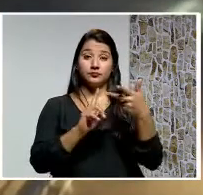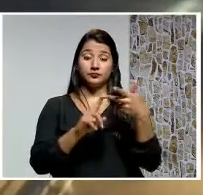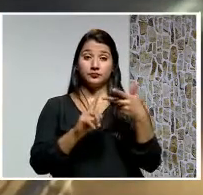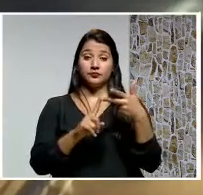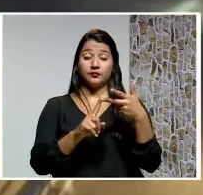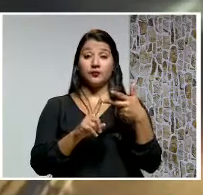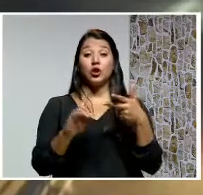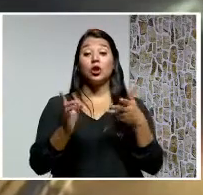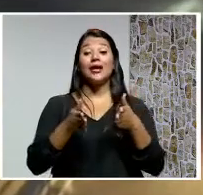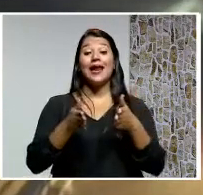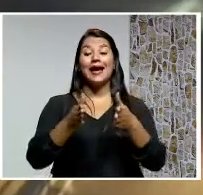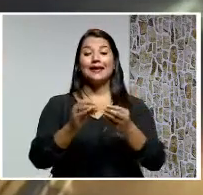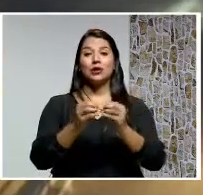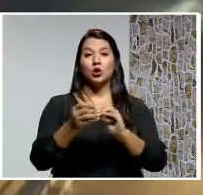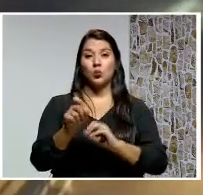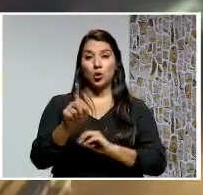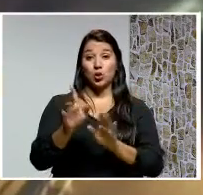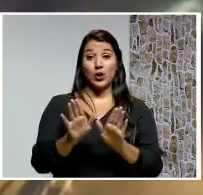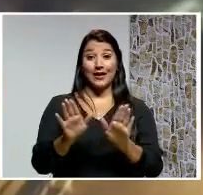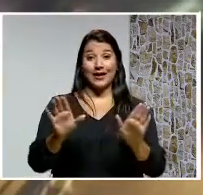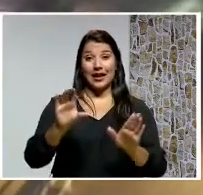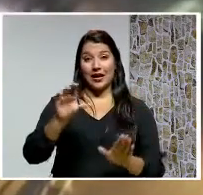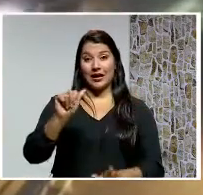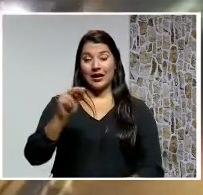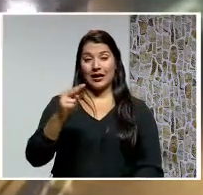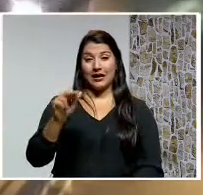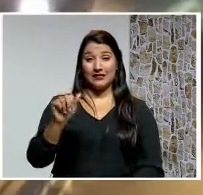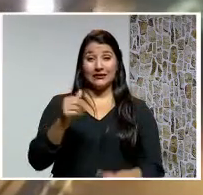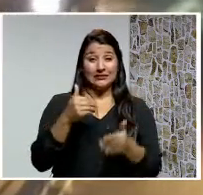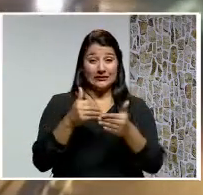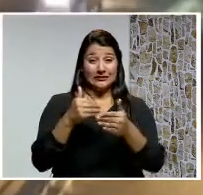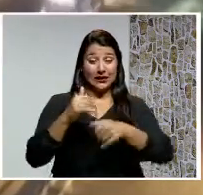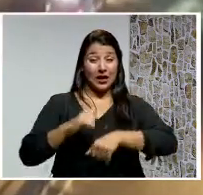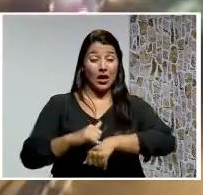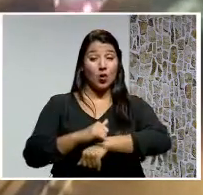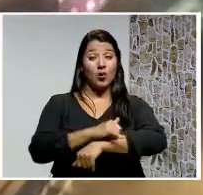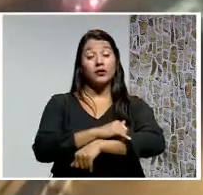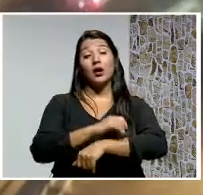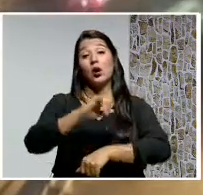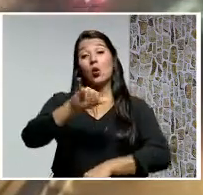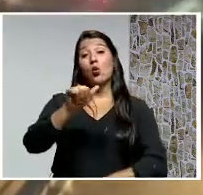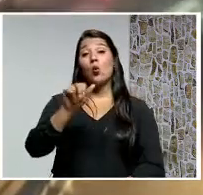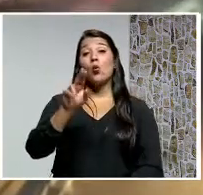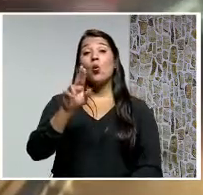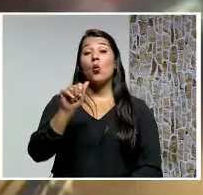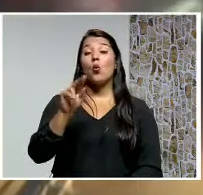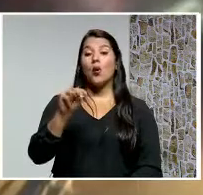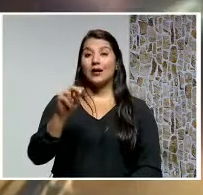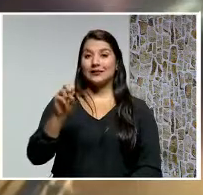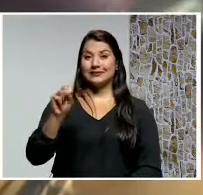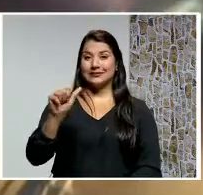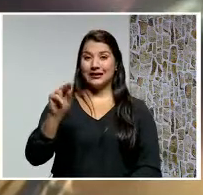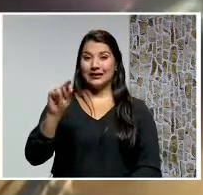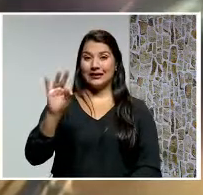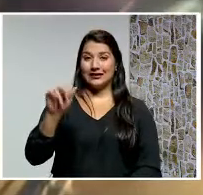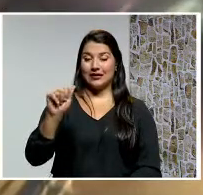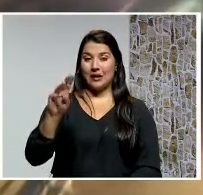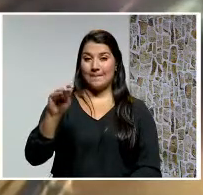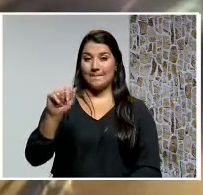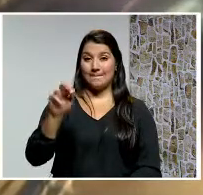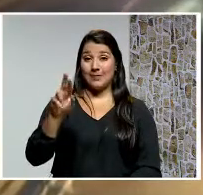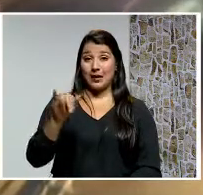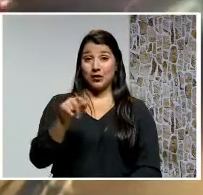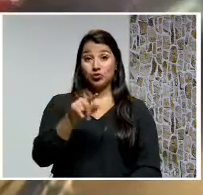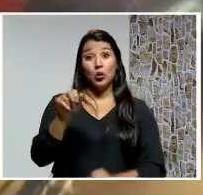Finalizamos en ruta 1 General Cañas, muy cerca del aeropuerto Juan Santa María. Como podemos observar, hay